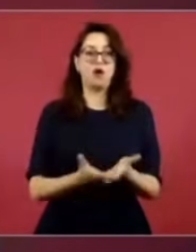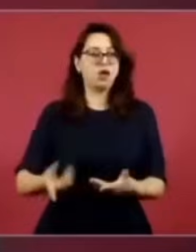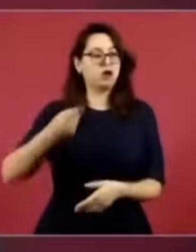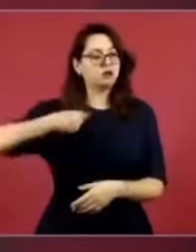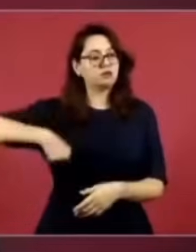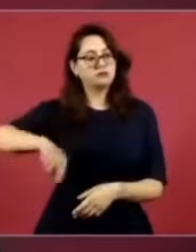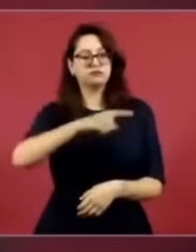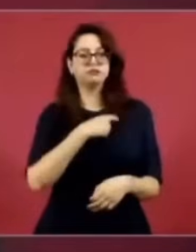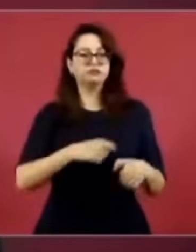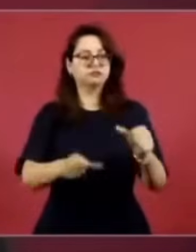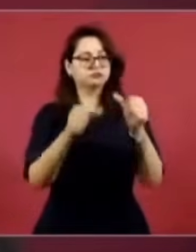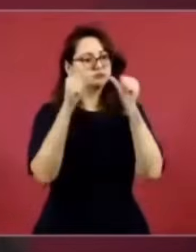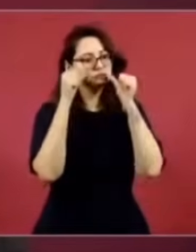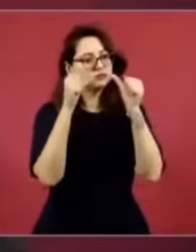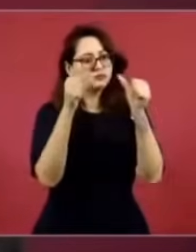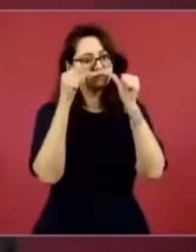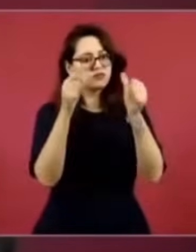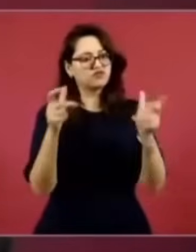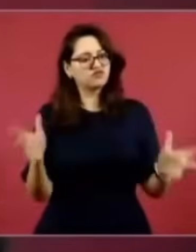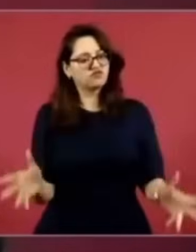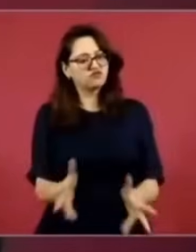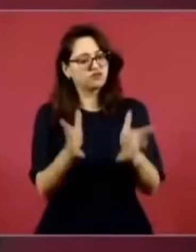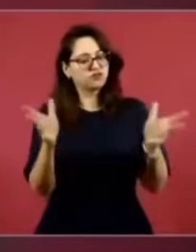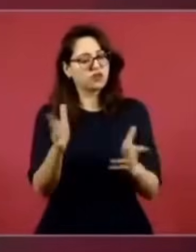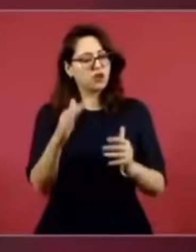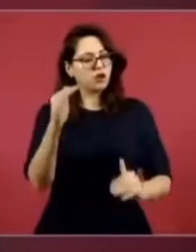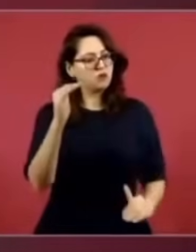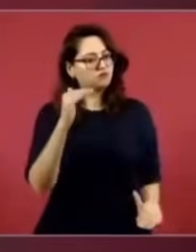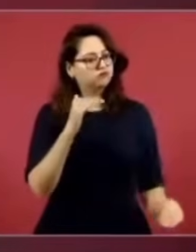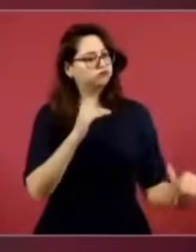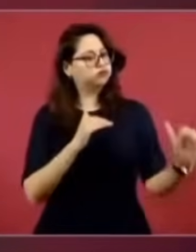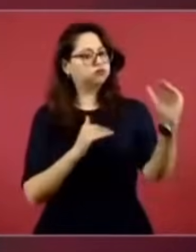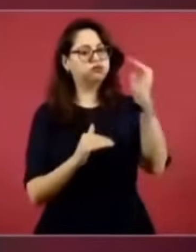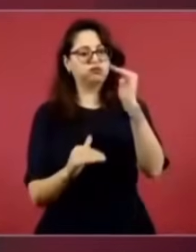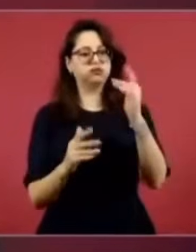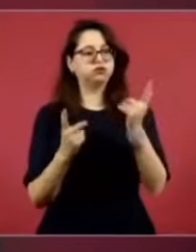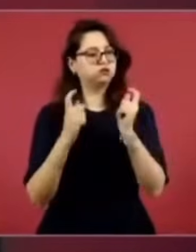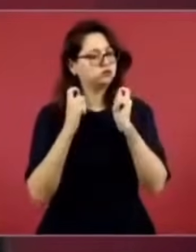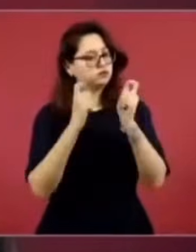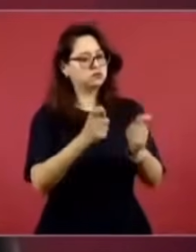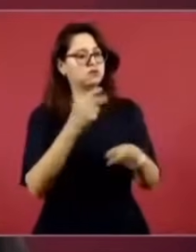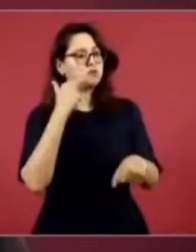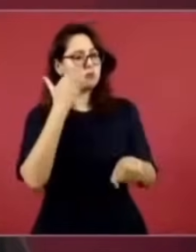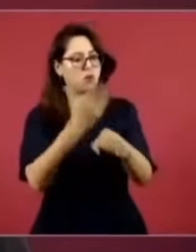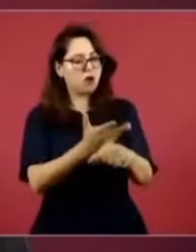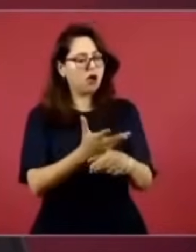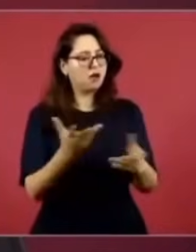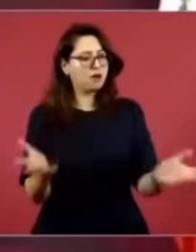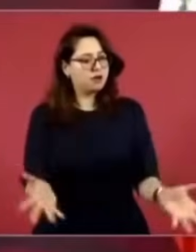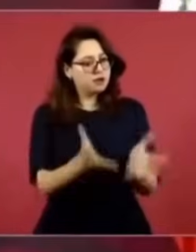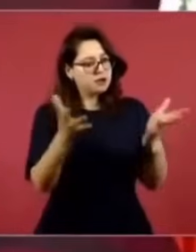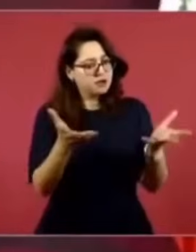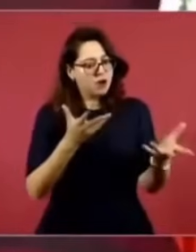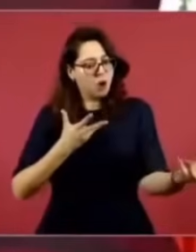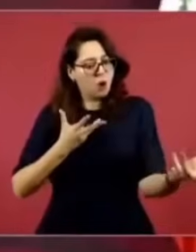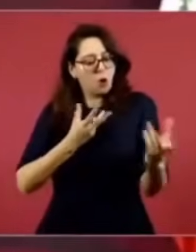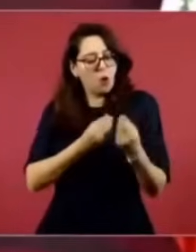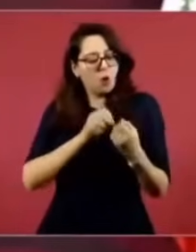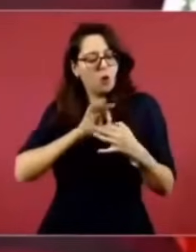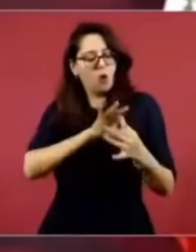porque toda la vida pública, el manejo de la economía, el manejo de la política, se hacía arriba.